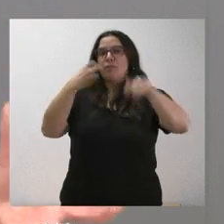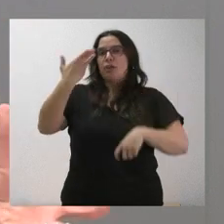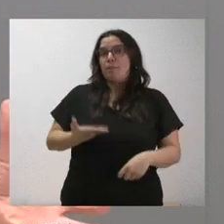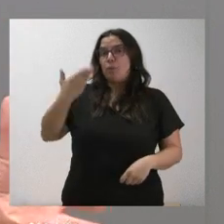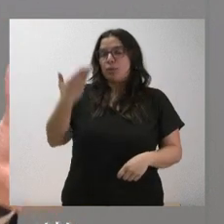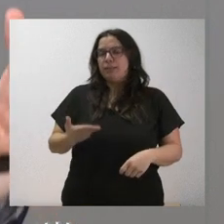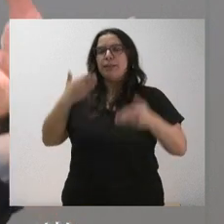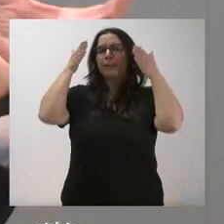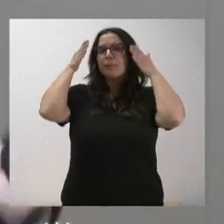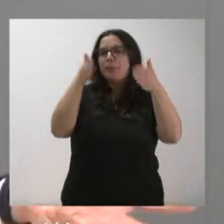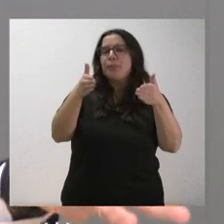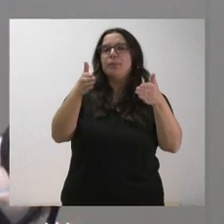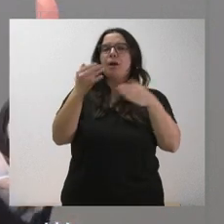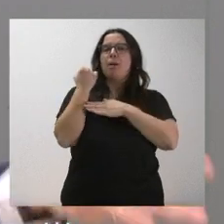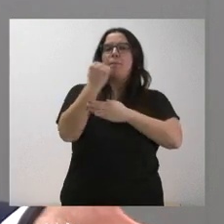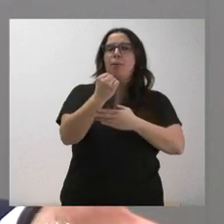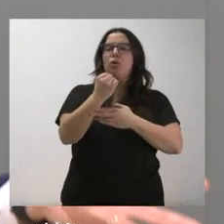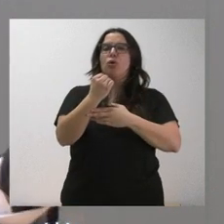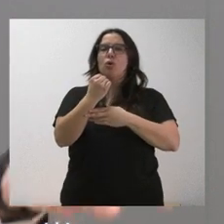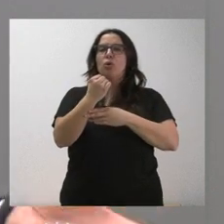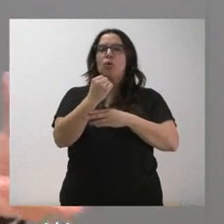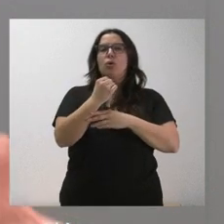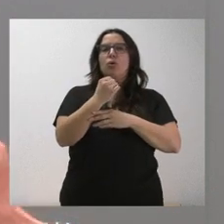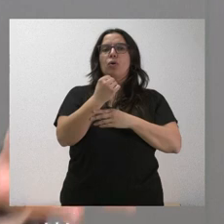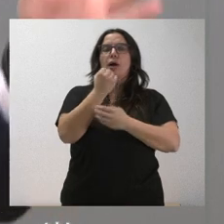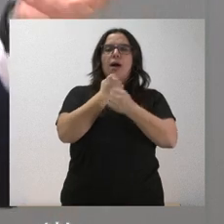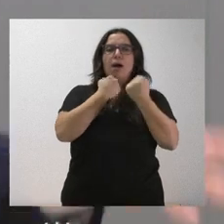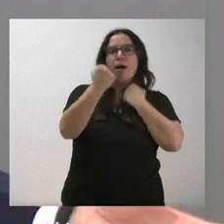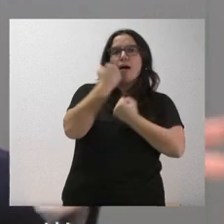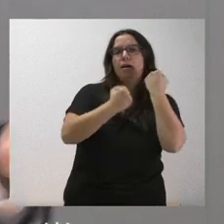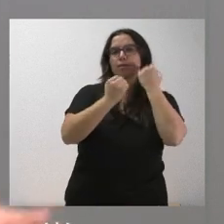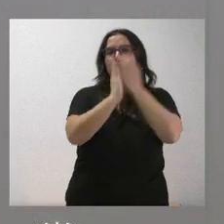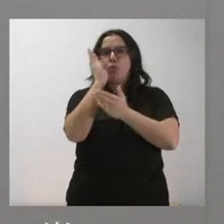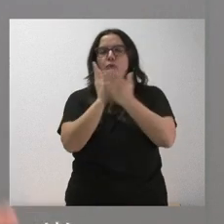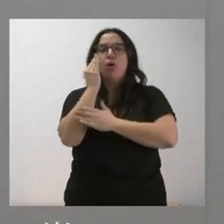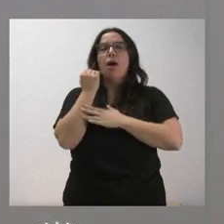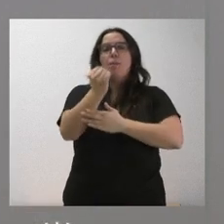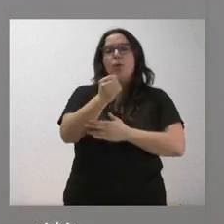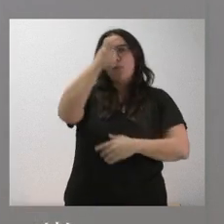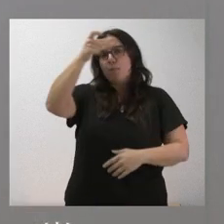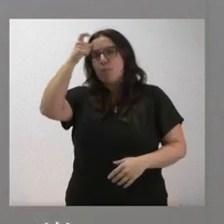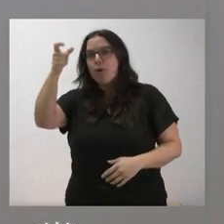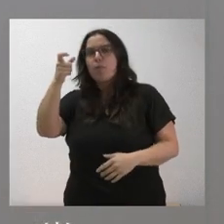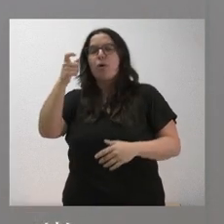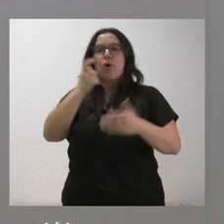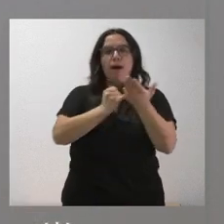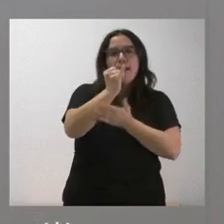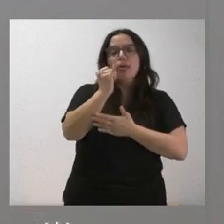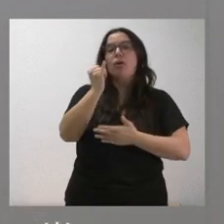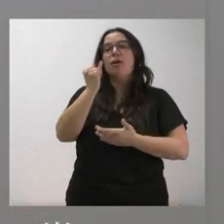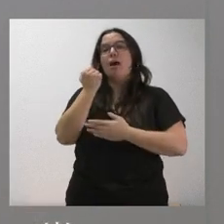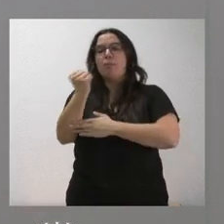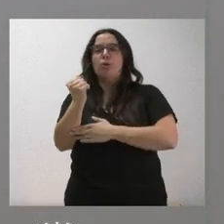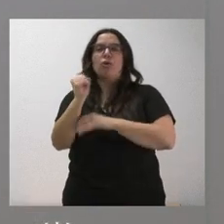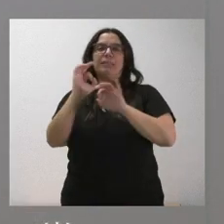fundamentalmente en el apoyo a la actividad económica y productiva en el apoyo al mundo rural y a las explotaciones agrarias y